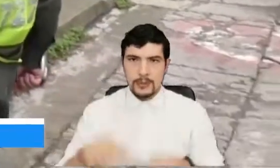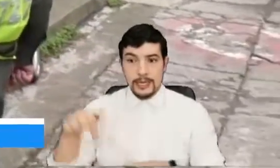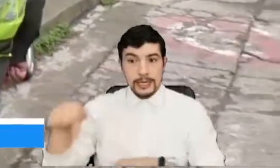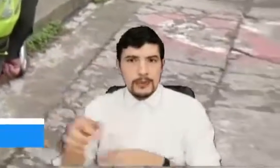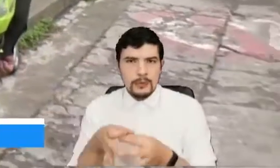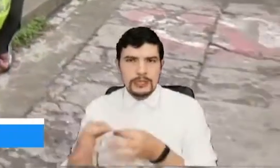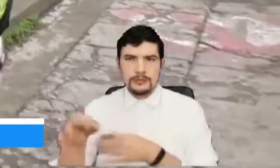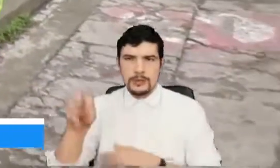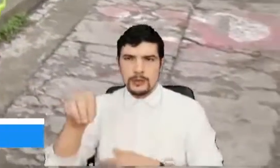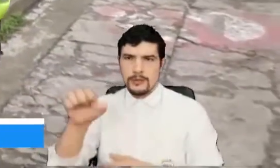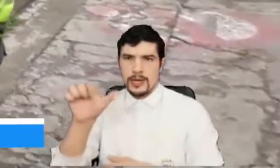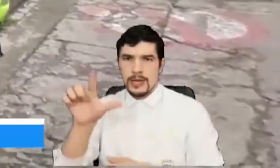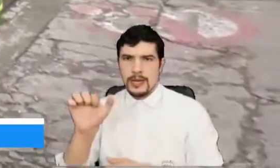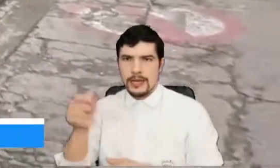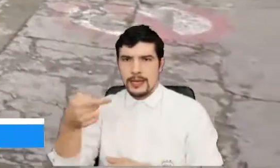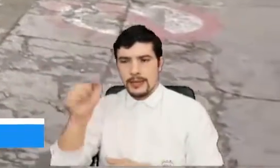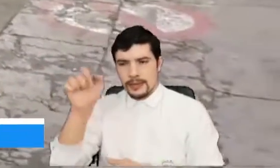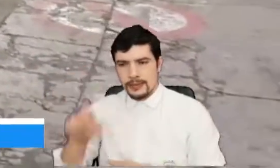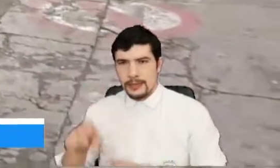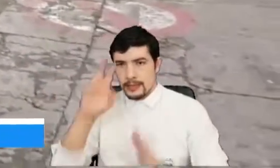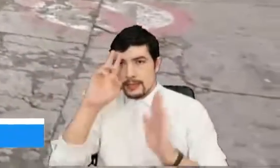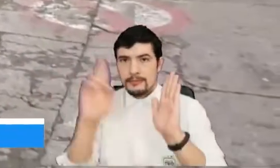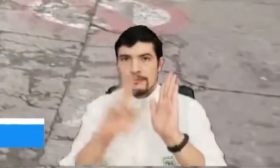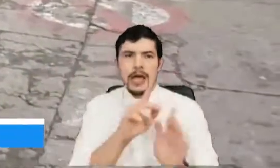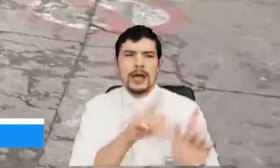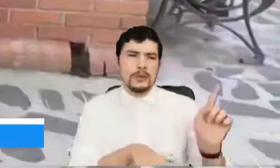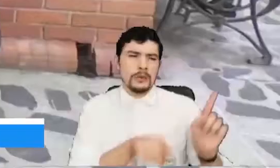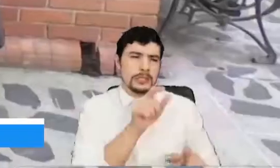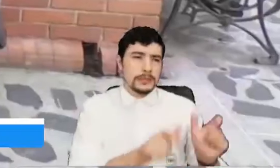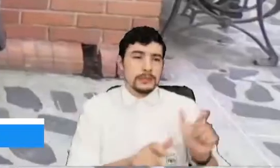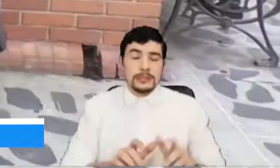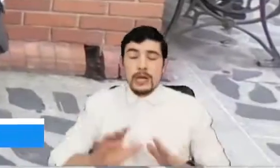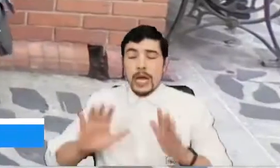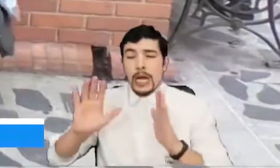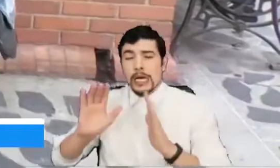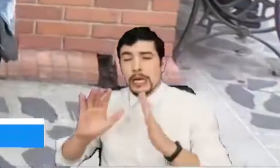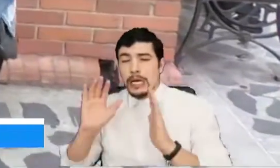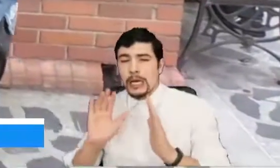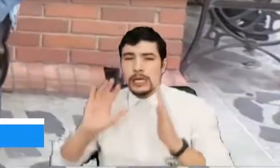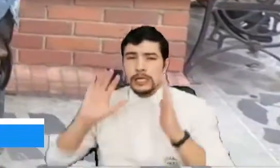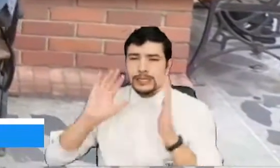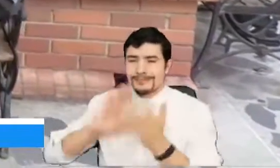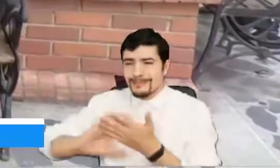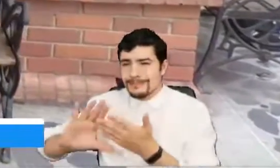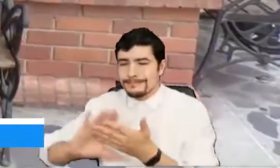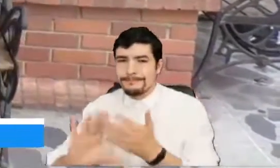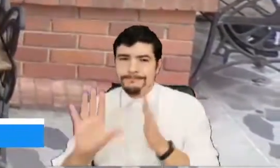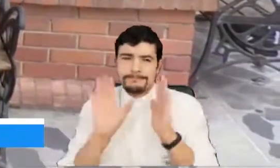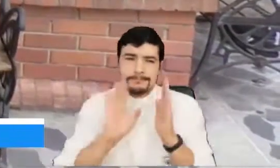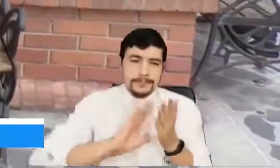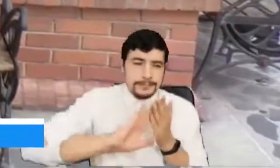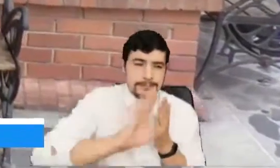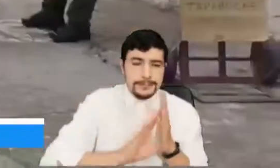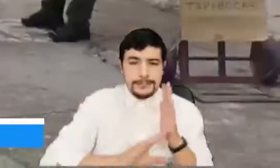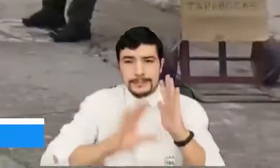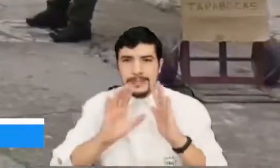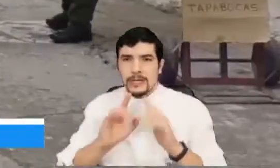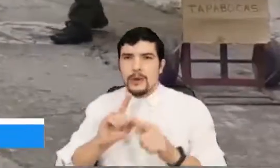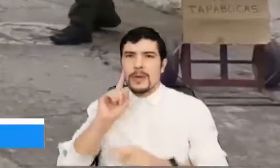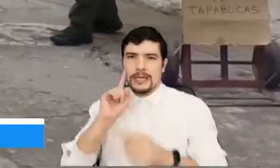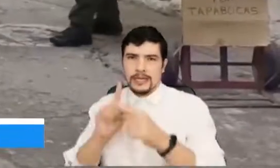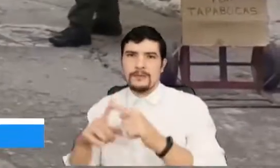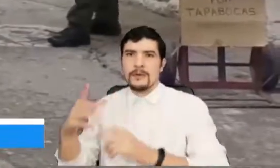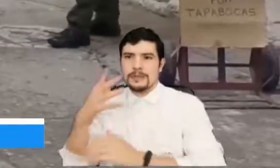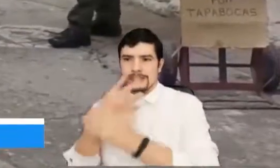la policía, son varias las excusas con las que resultan los habitantes de Málaga con el propósito de salirse a las calles incumpliendo las normas,